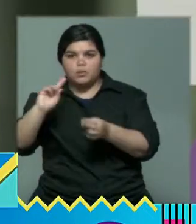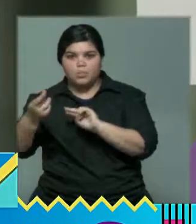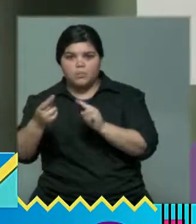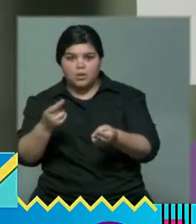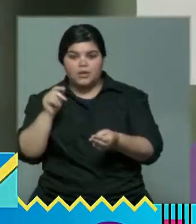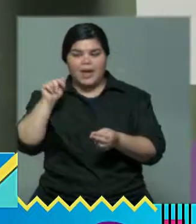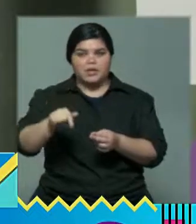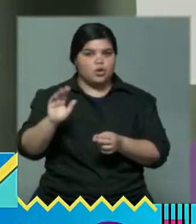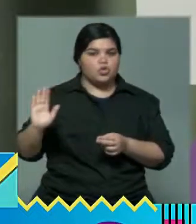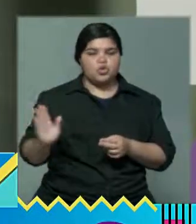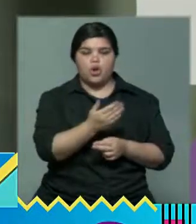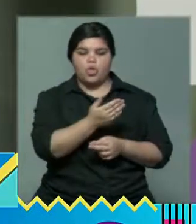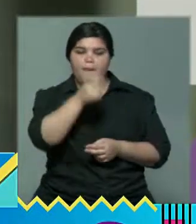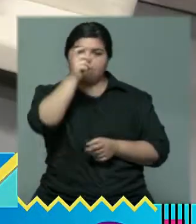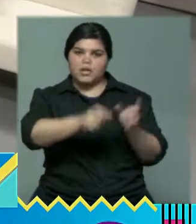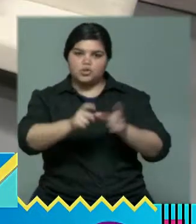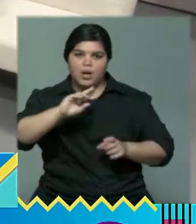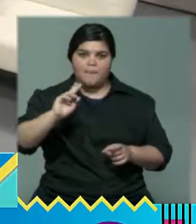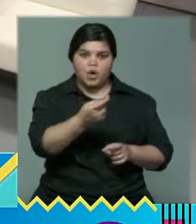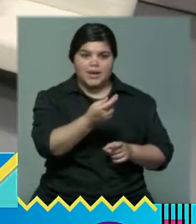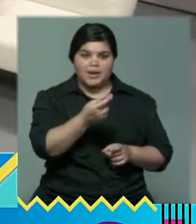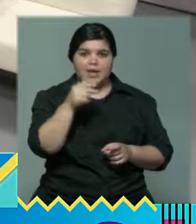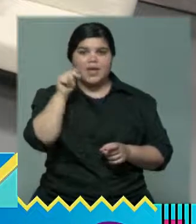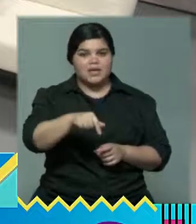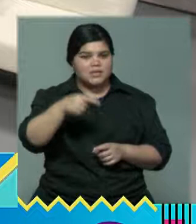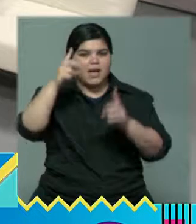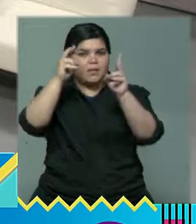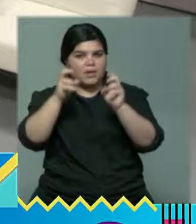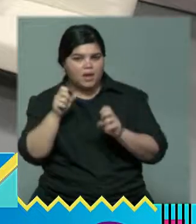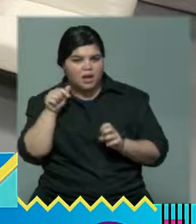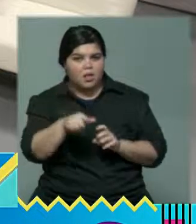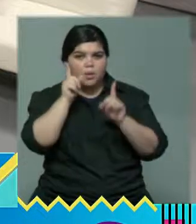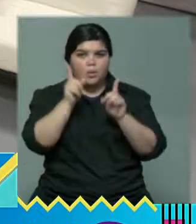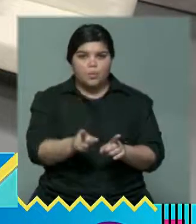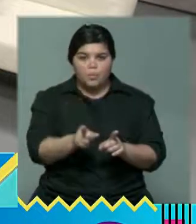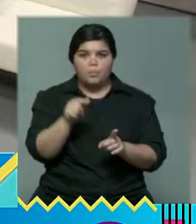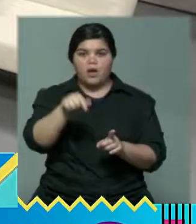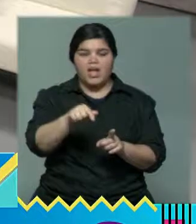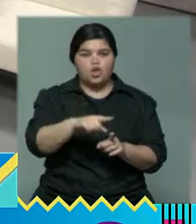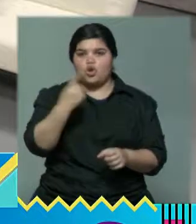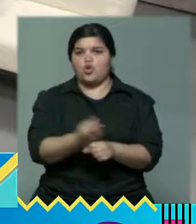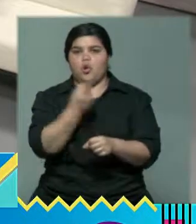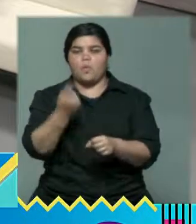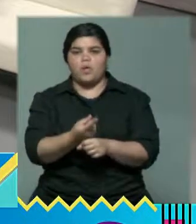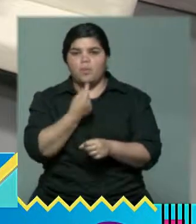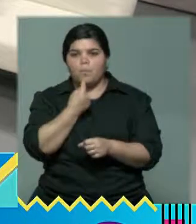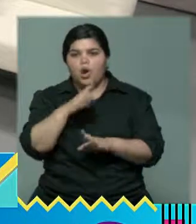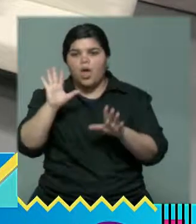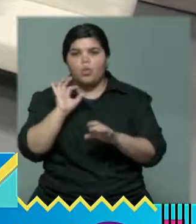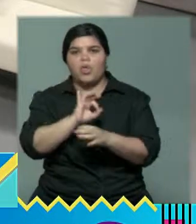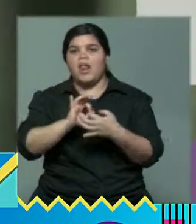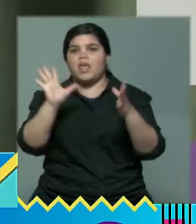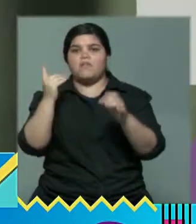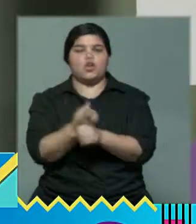figuras que hayan terminado con la vida de una persona que tiene una pena perpetua no pueden acceder a la libertad condicional. Bueno, ¿por